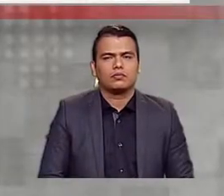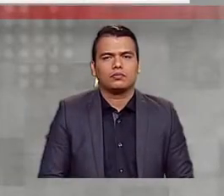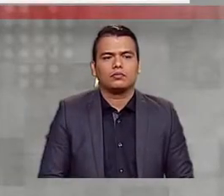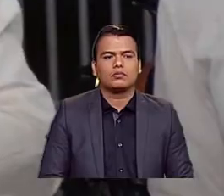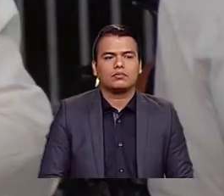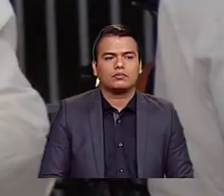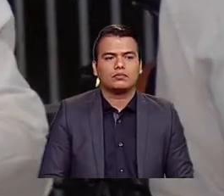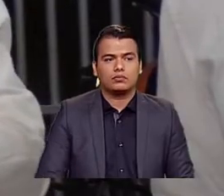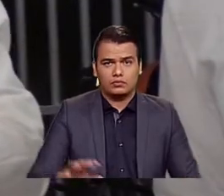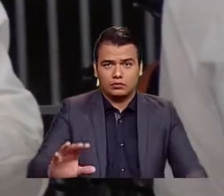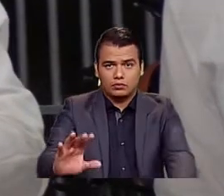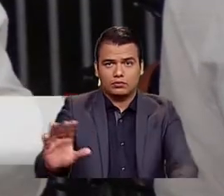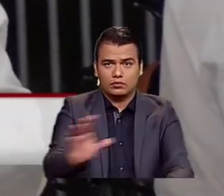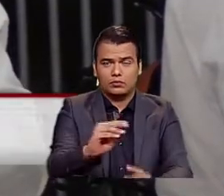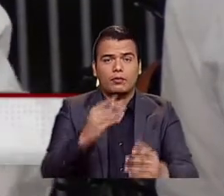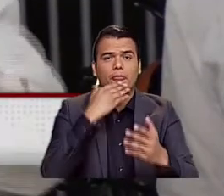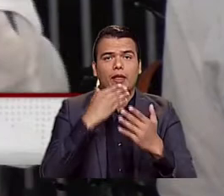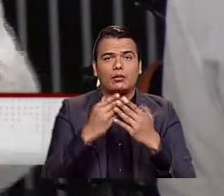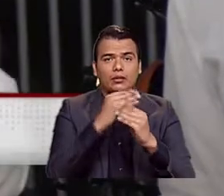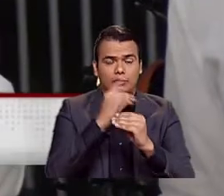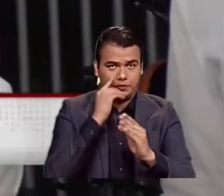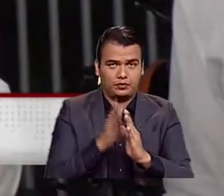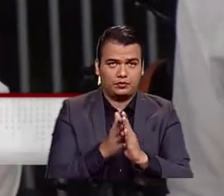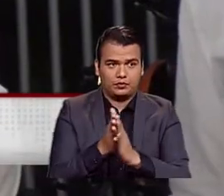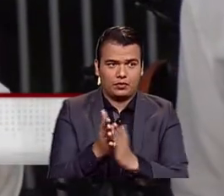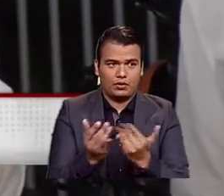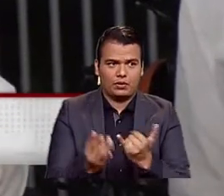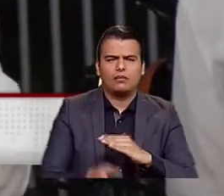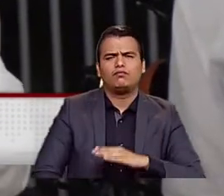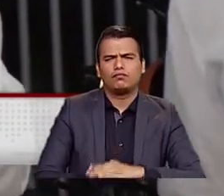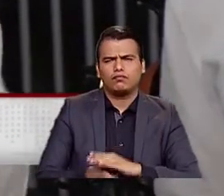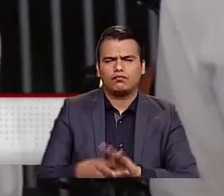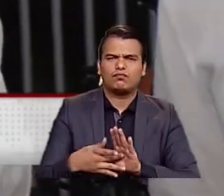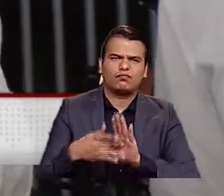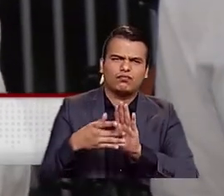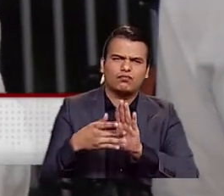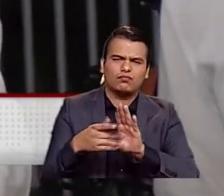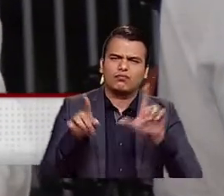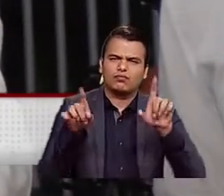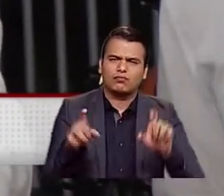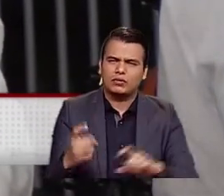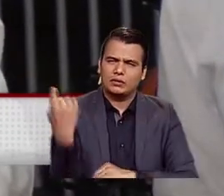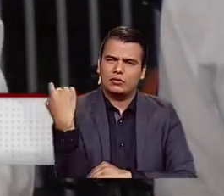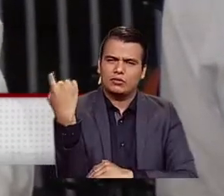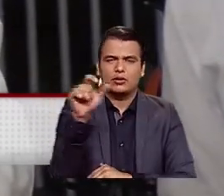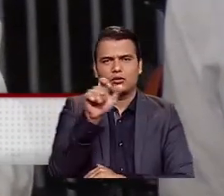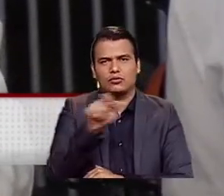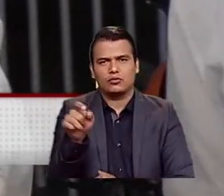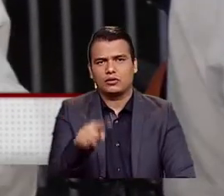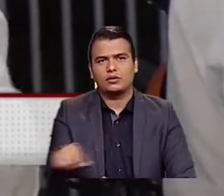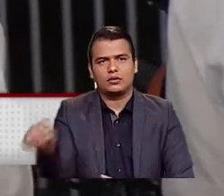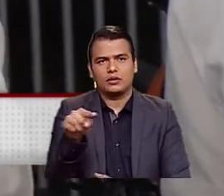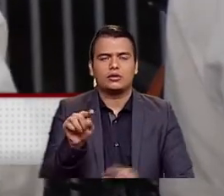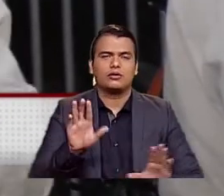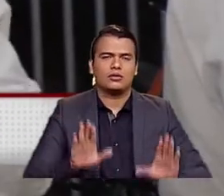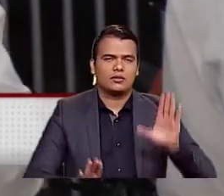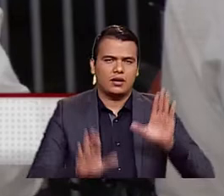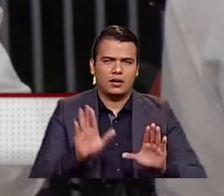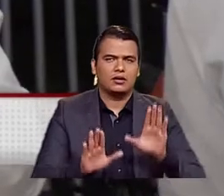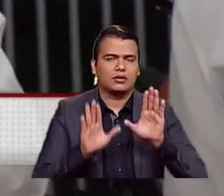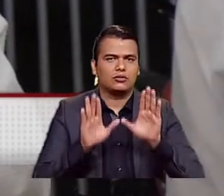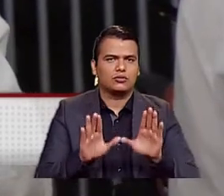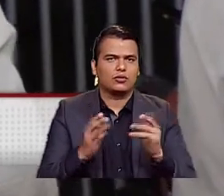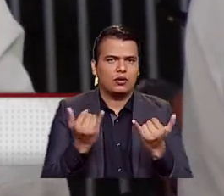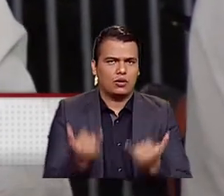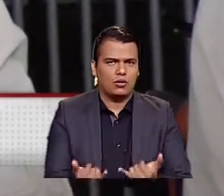Compañeros en Cali, tengan ustedes muy buenas noches. Nosotros continuamos con la democracia. Y la democracia tiene que ver con los candidatos a diferentes corporaciones, en este caso en